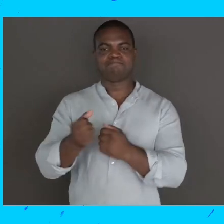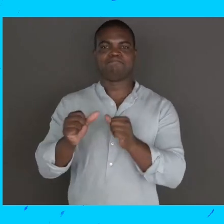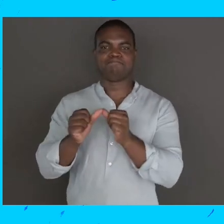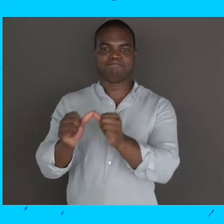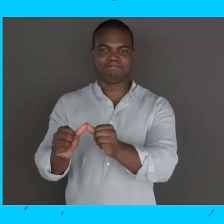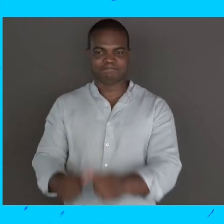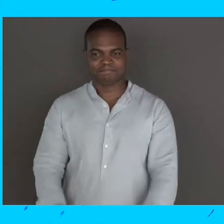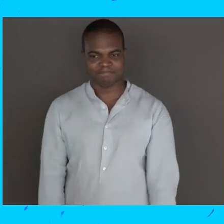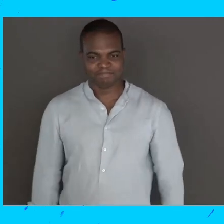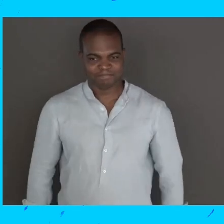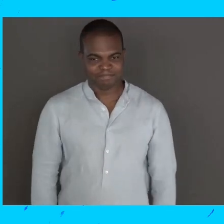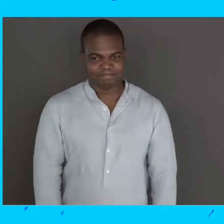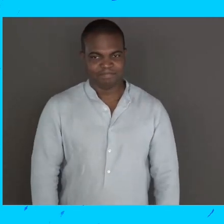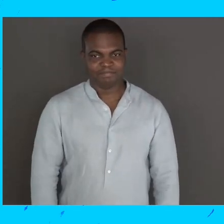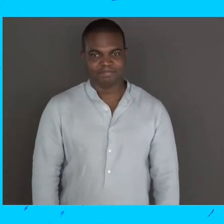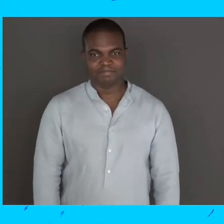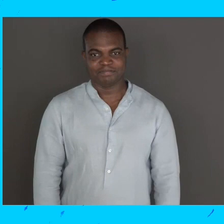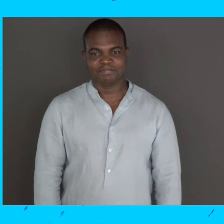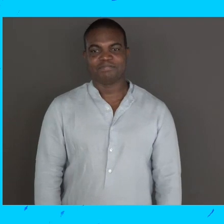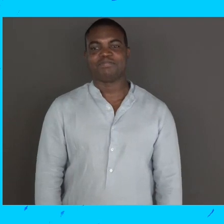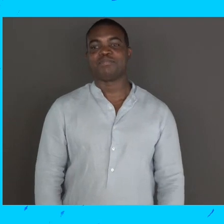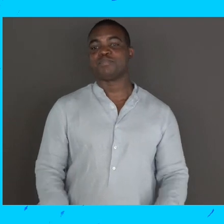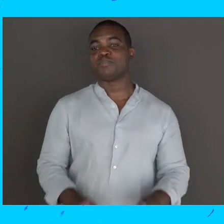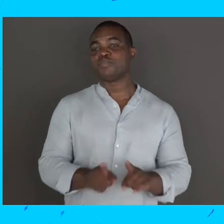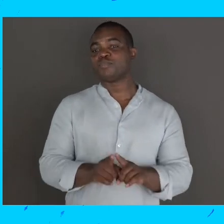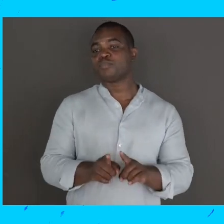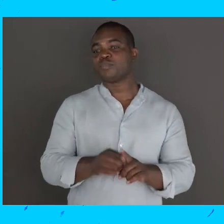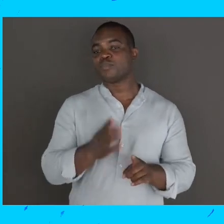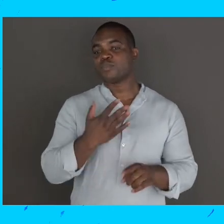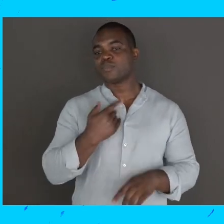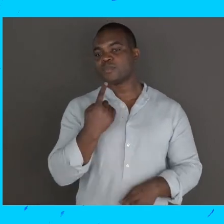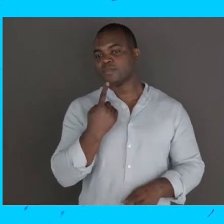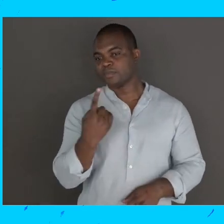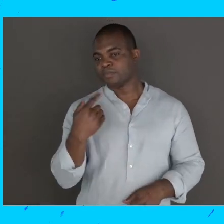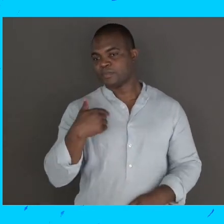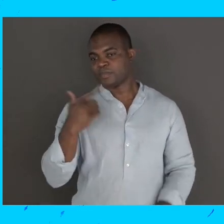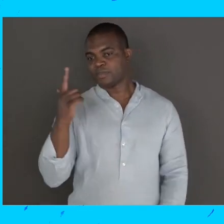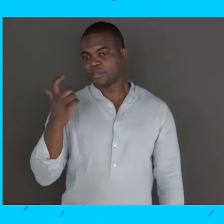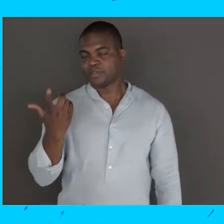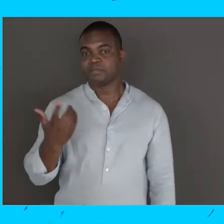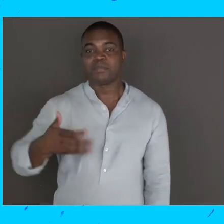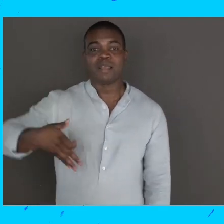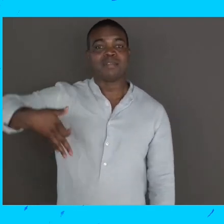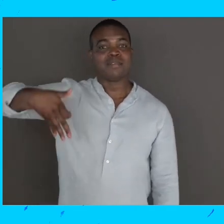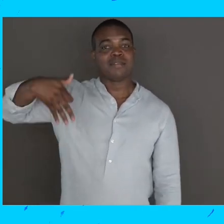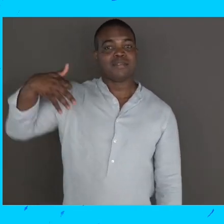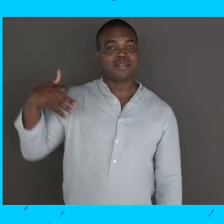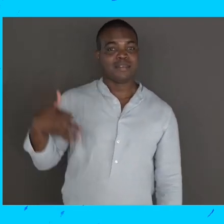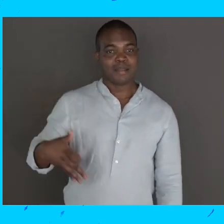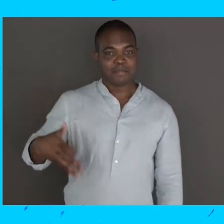estamos muy agradecidos de ser uno de los 10 campeones. Muchas gracias. Zambia es uno de los países